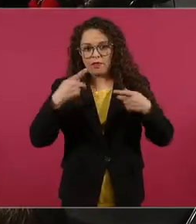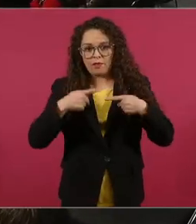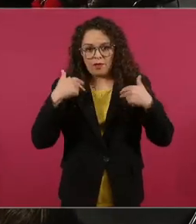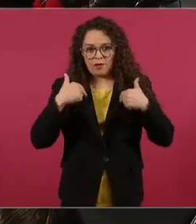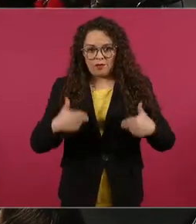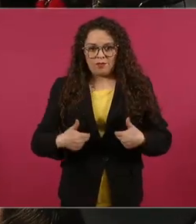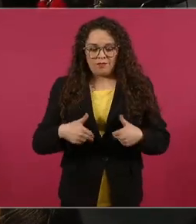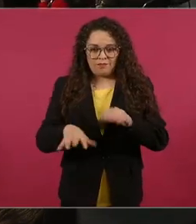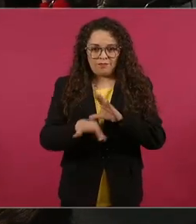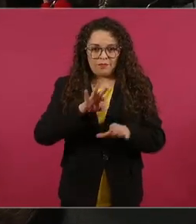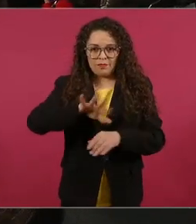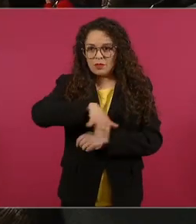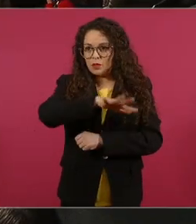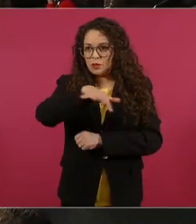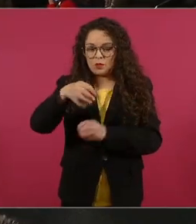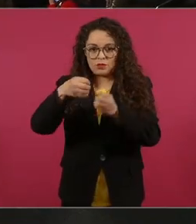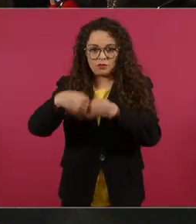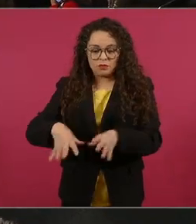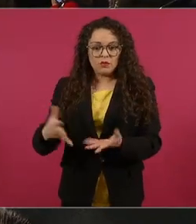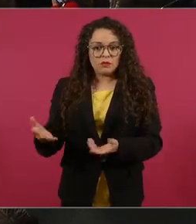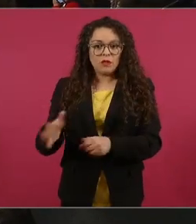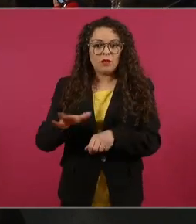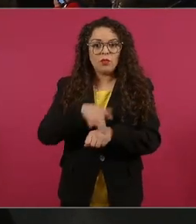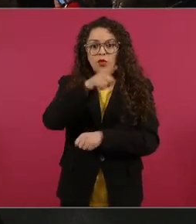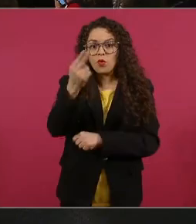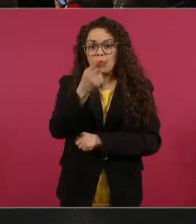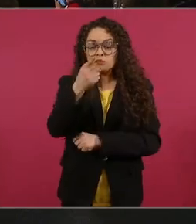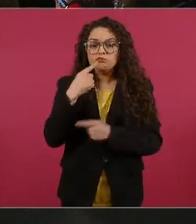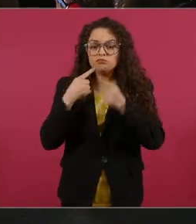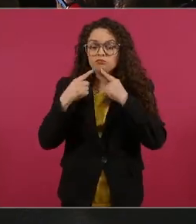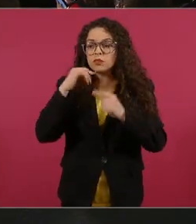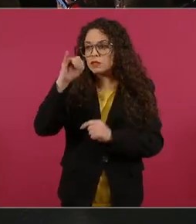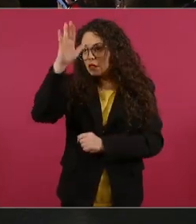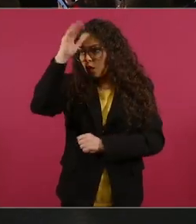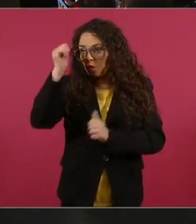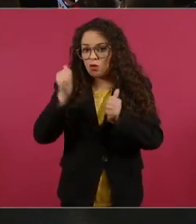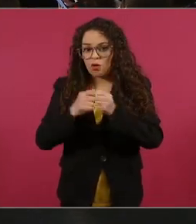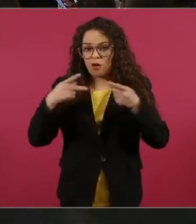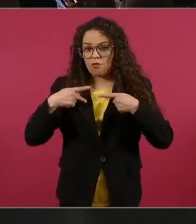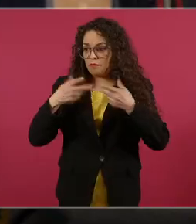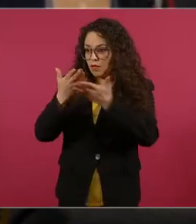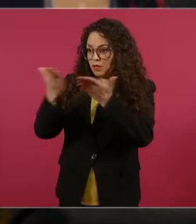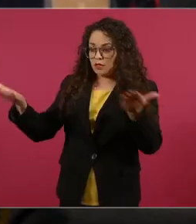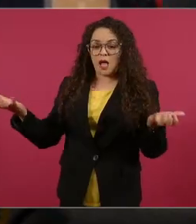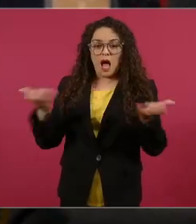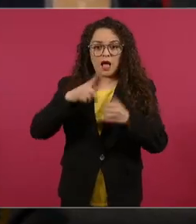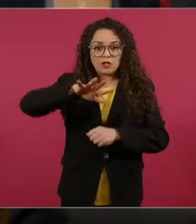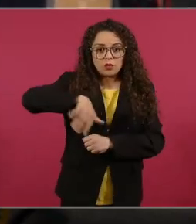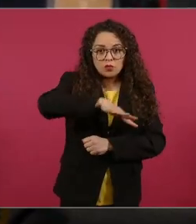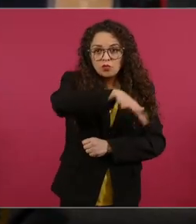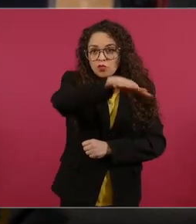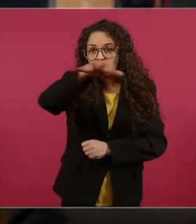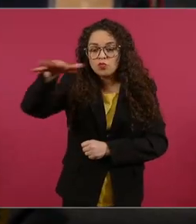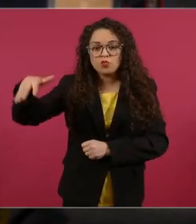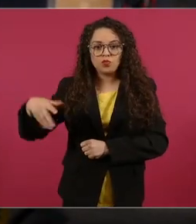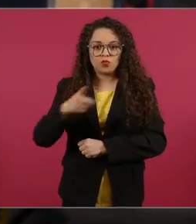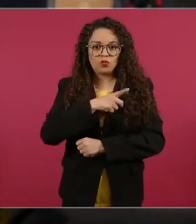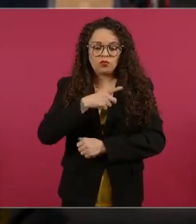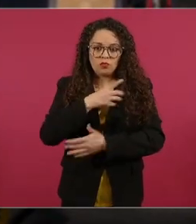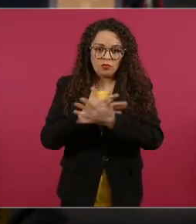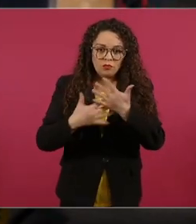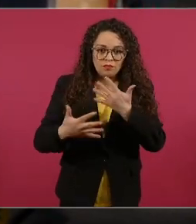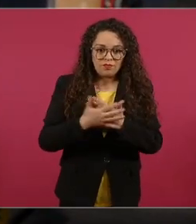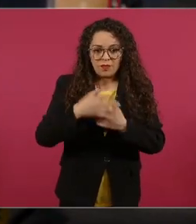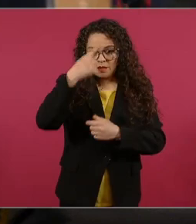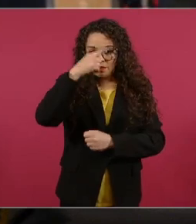de estos acuerdos que usted hizo con todas las buscadoras y buscadores del país para poder avanzar en la crisis